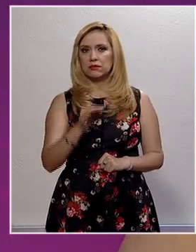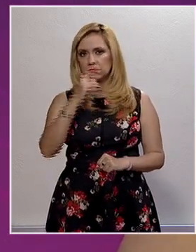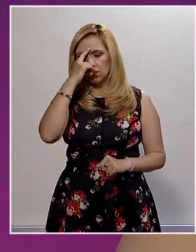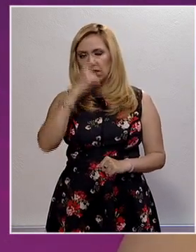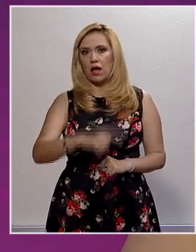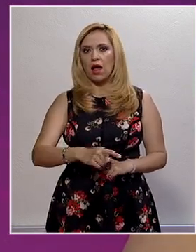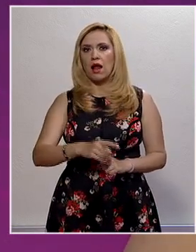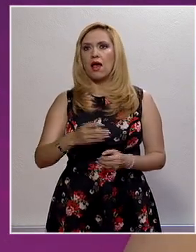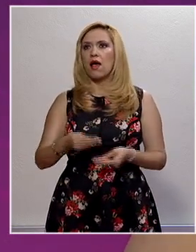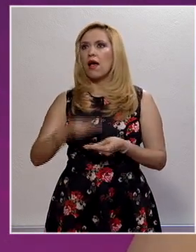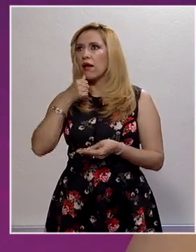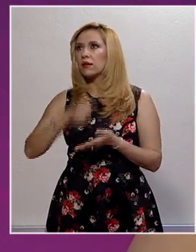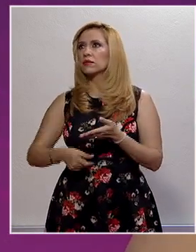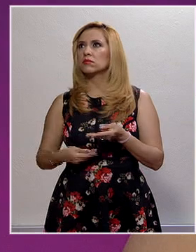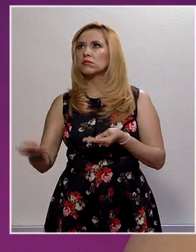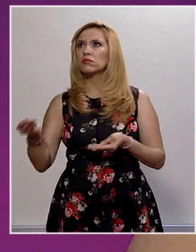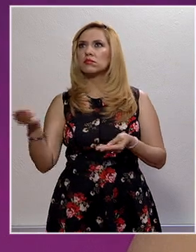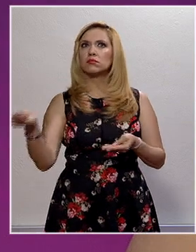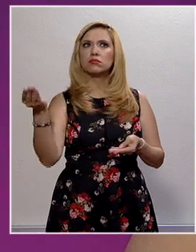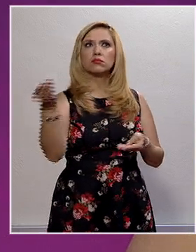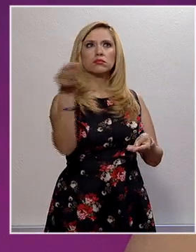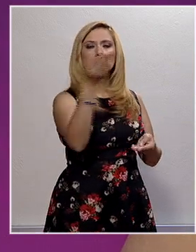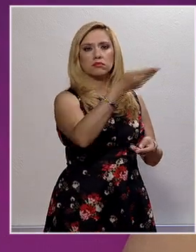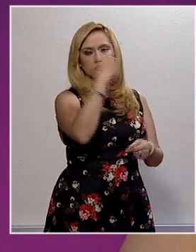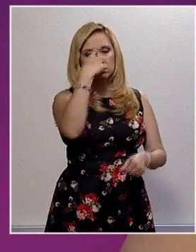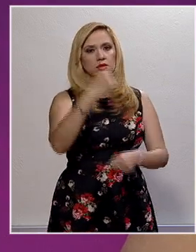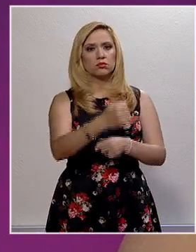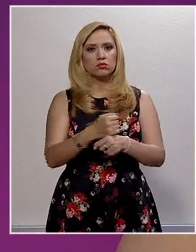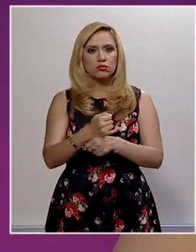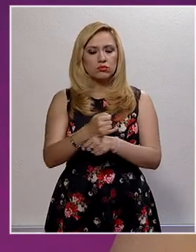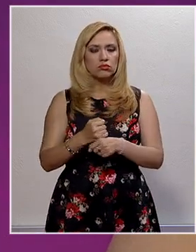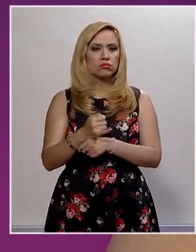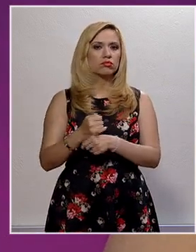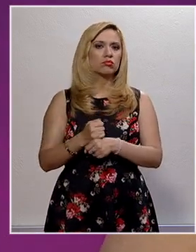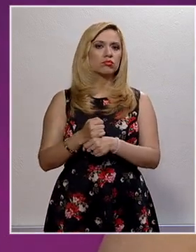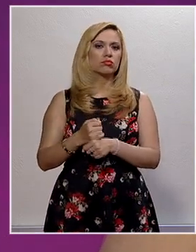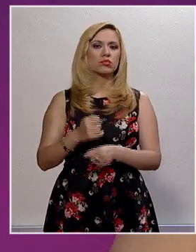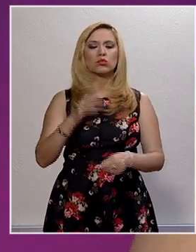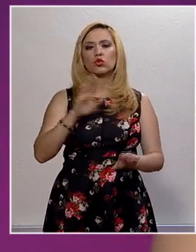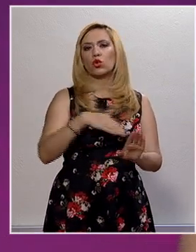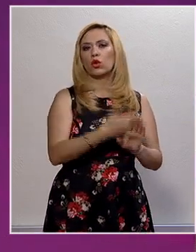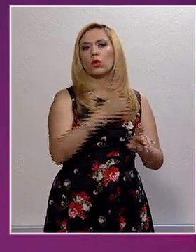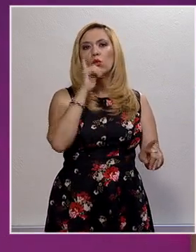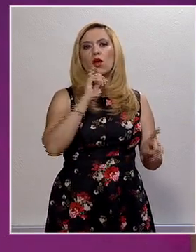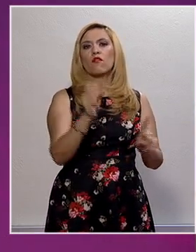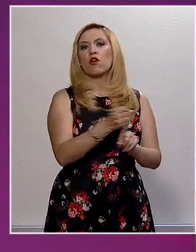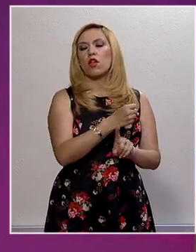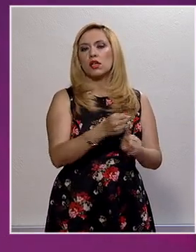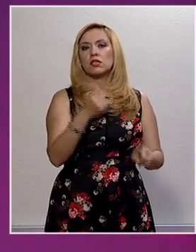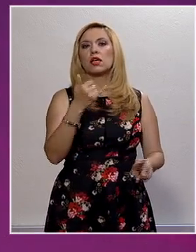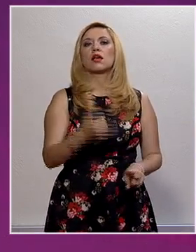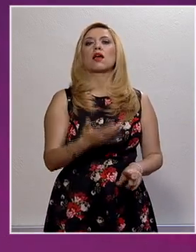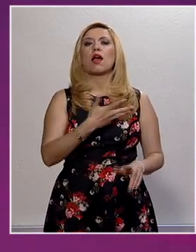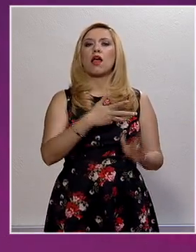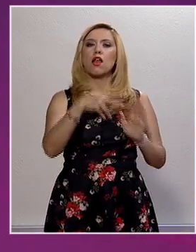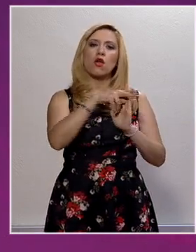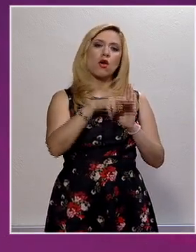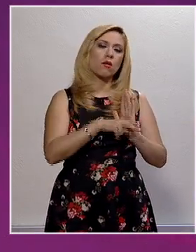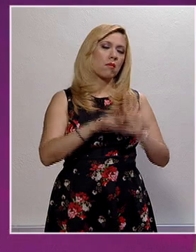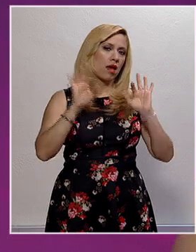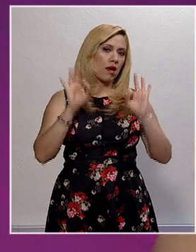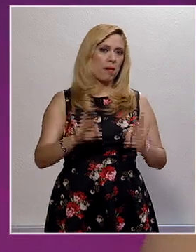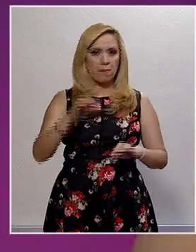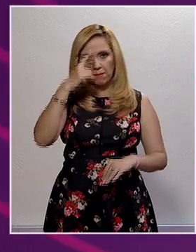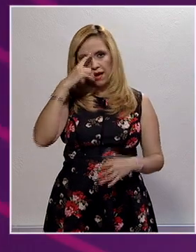la búsqueda, en investigar, sancionar, erradicar la violencia contra la mujer y tener la normativa adecuada para